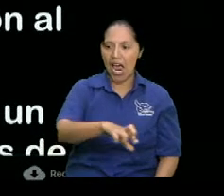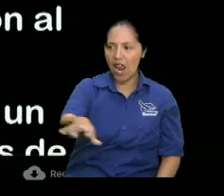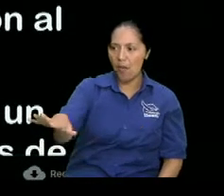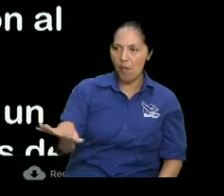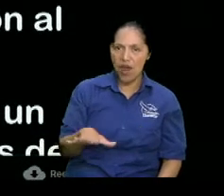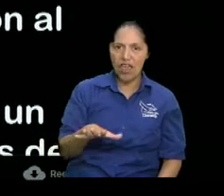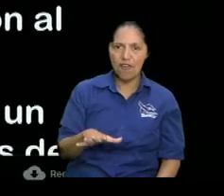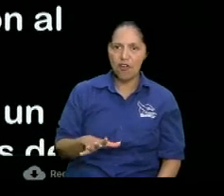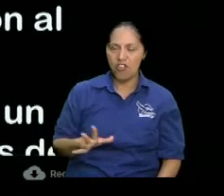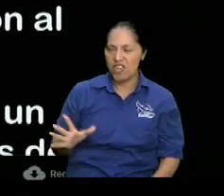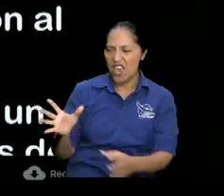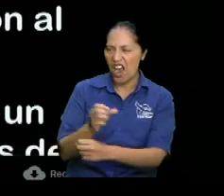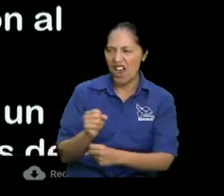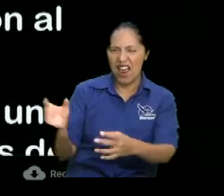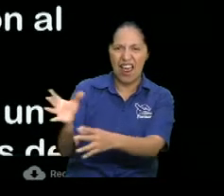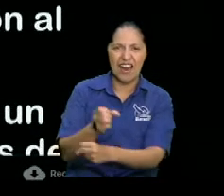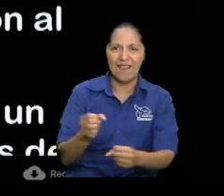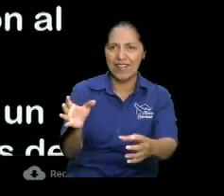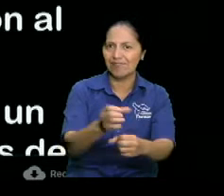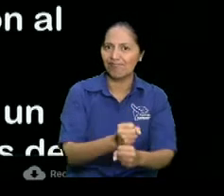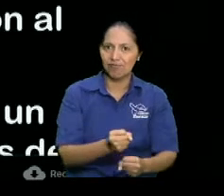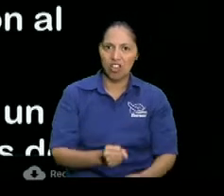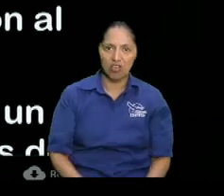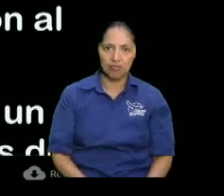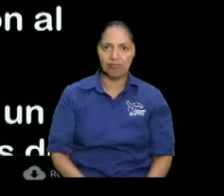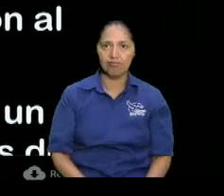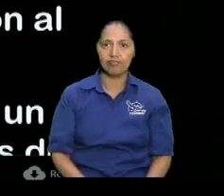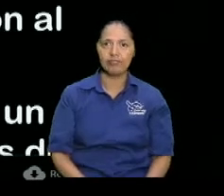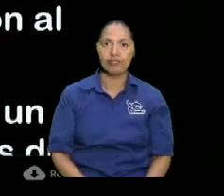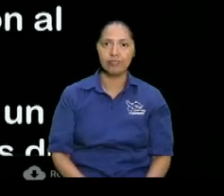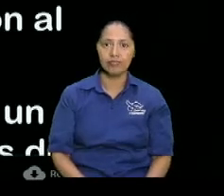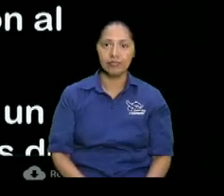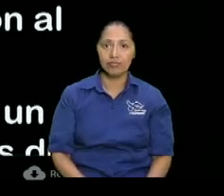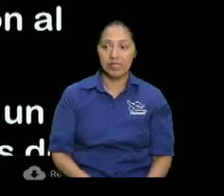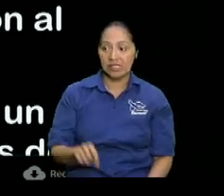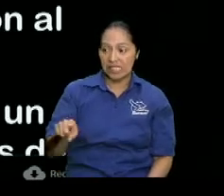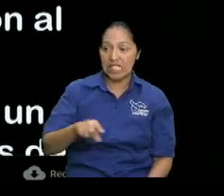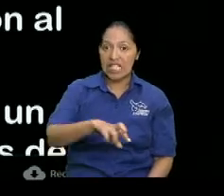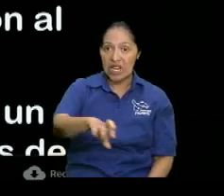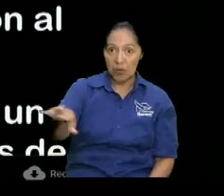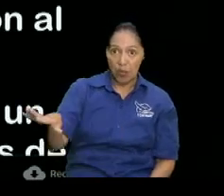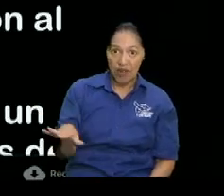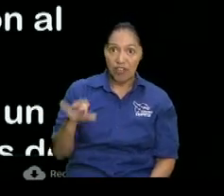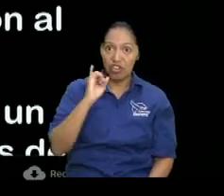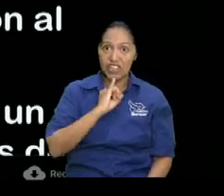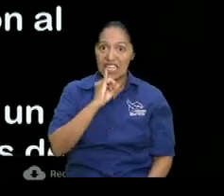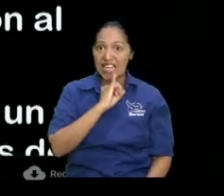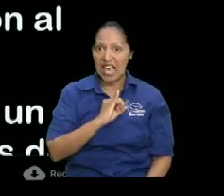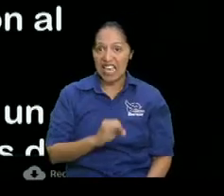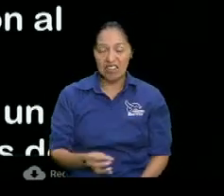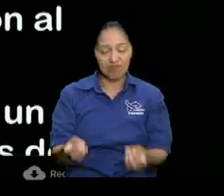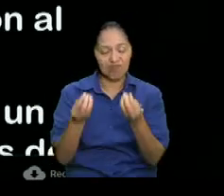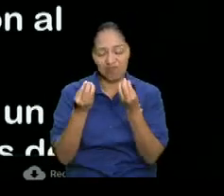tierra para devastarla. Y así fue empobrecido Israel en gran manera.